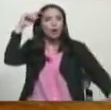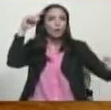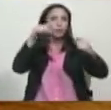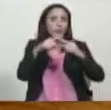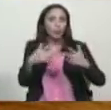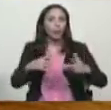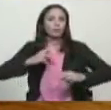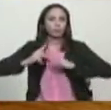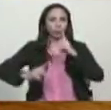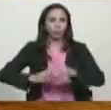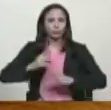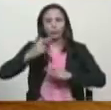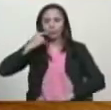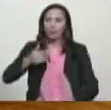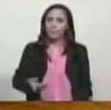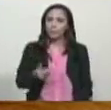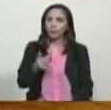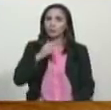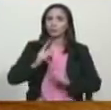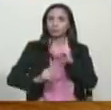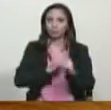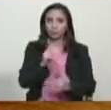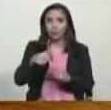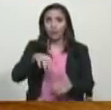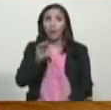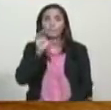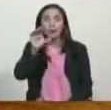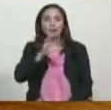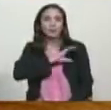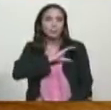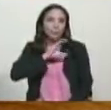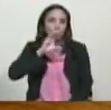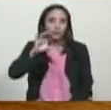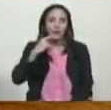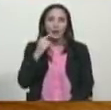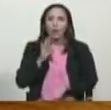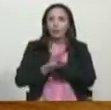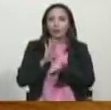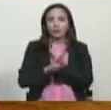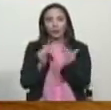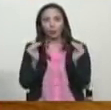tener un país soberano y próspero.